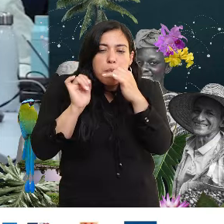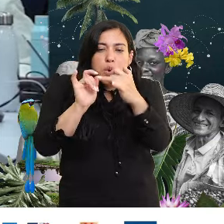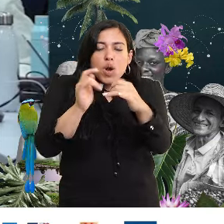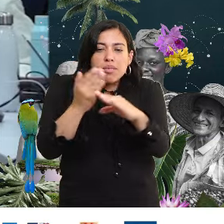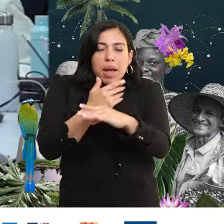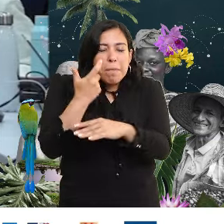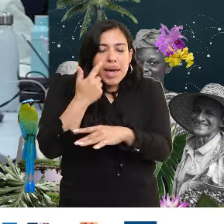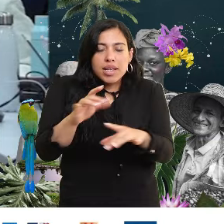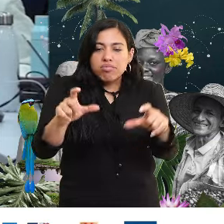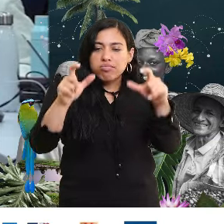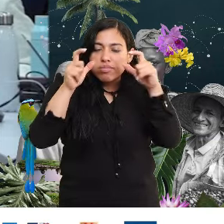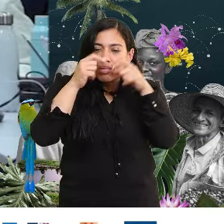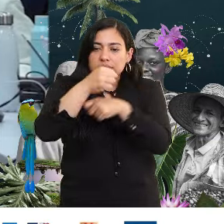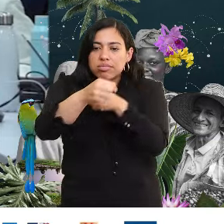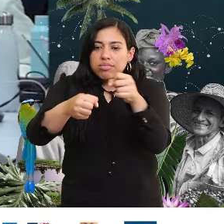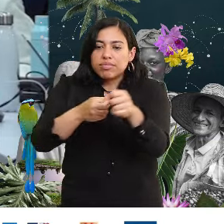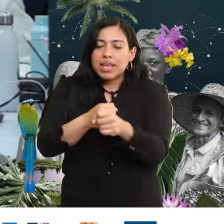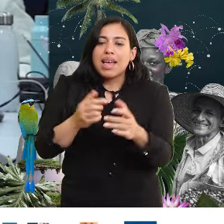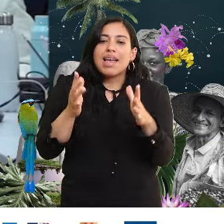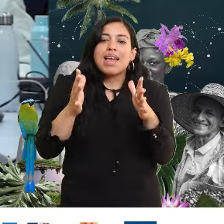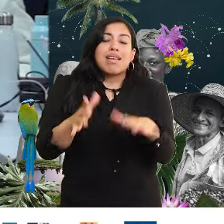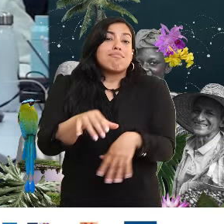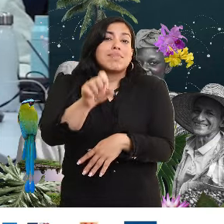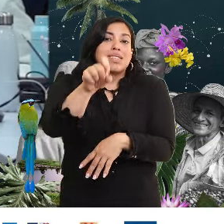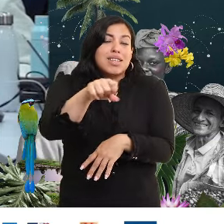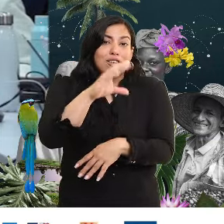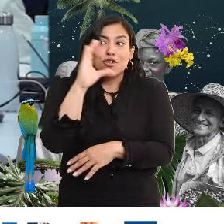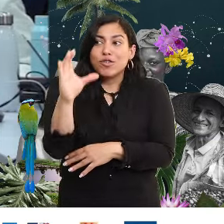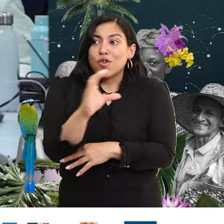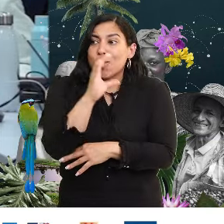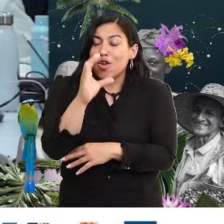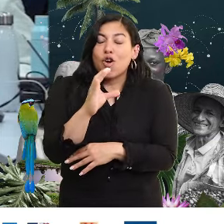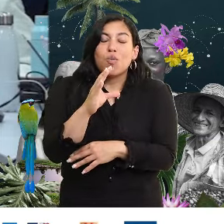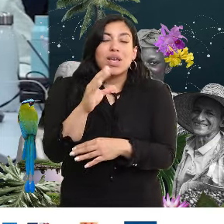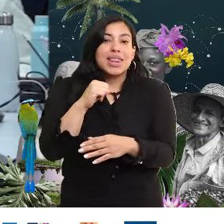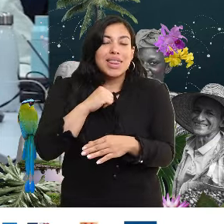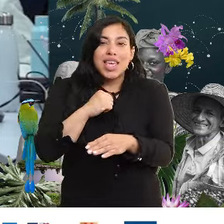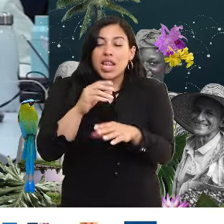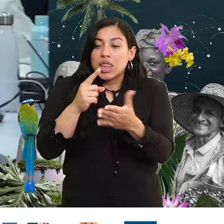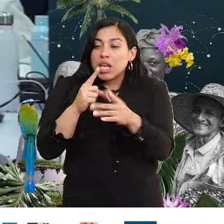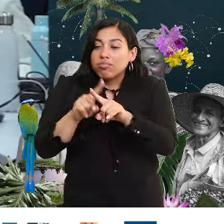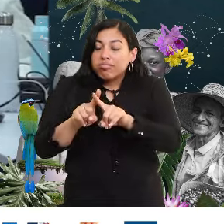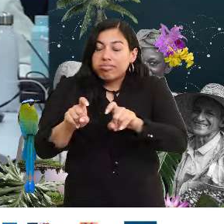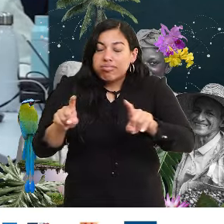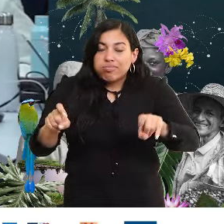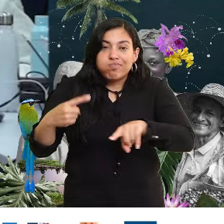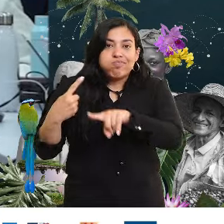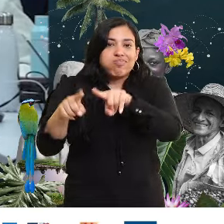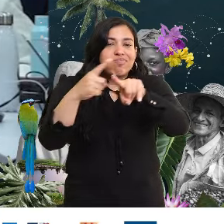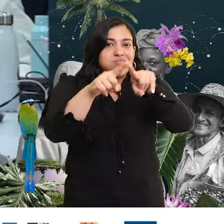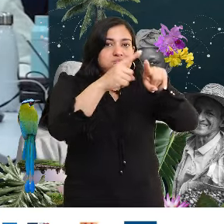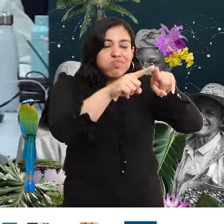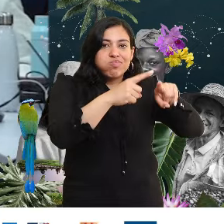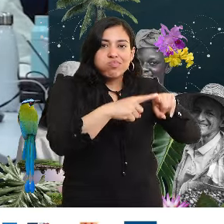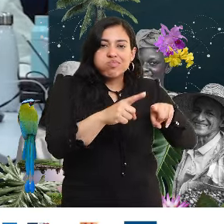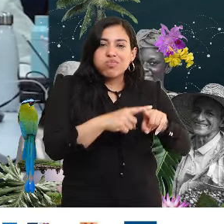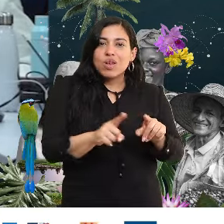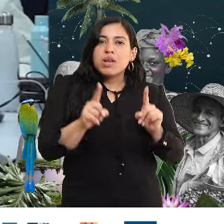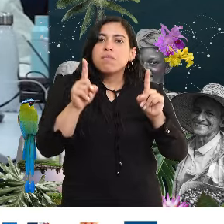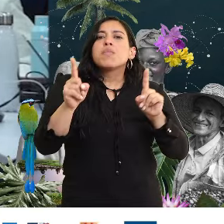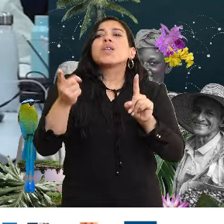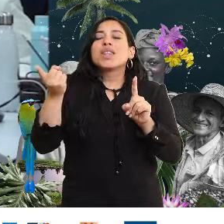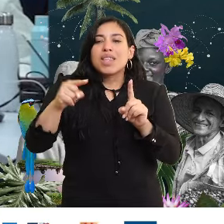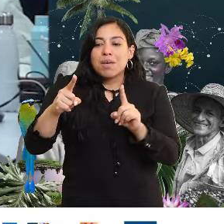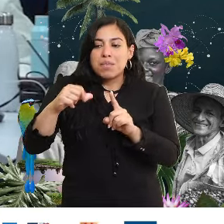para decir, sí, en Colombia somos megadiversos, en Congo es megadiverso, Myanmar es megadiverso, tenemos unos